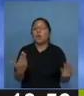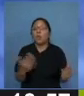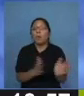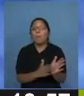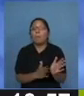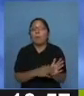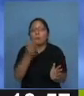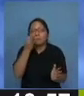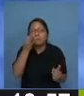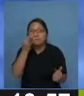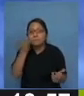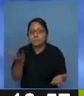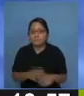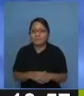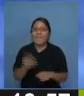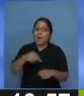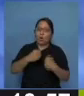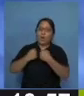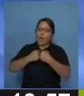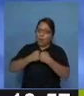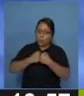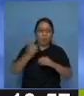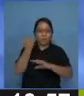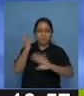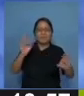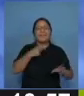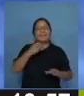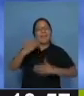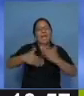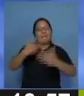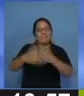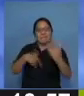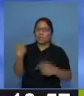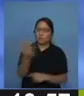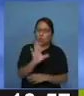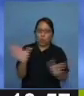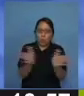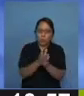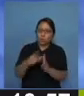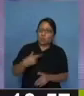acordar cuestiones en común y poder avanzar como sociedad. Muchas gracias, ministro,